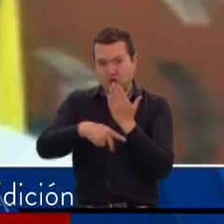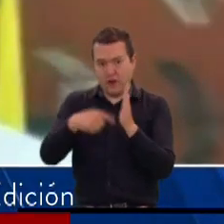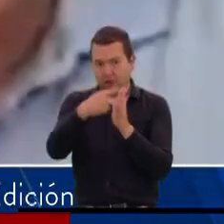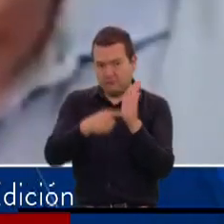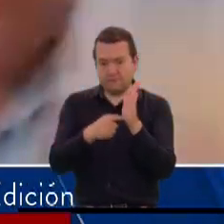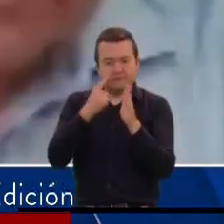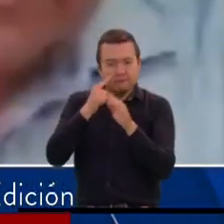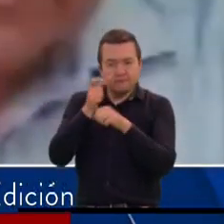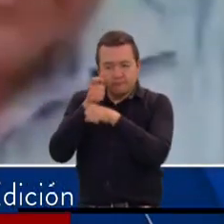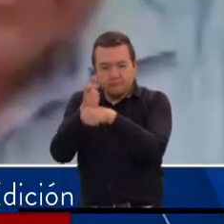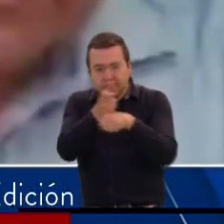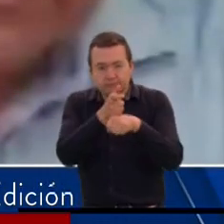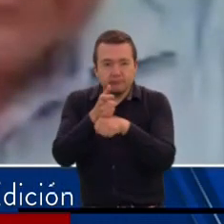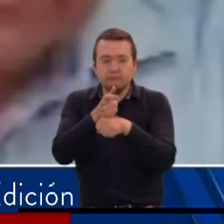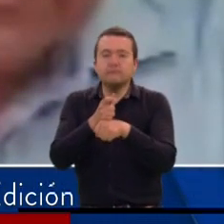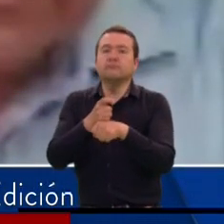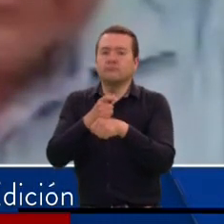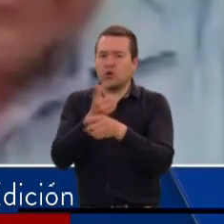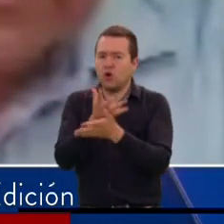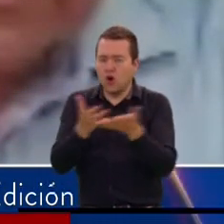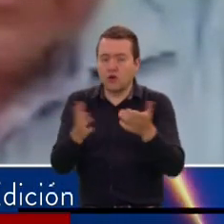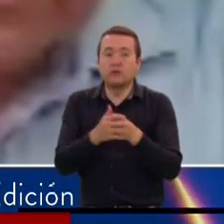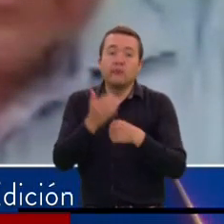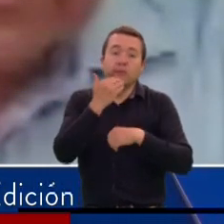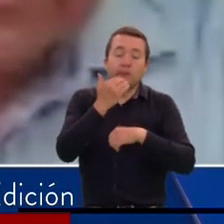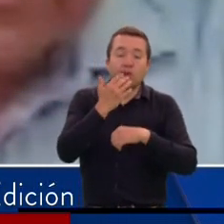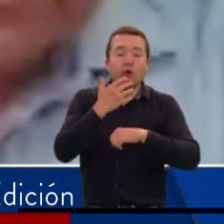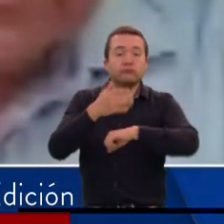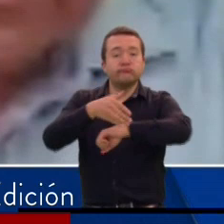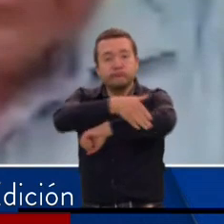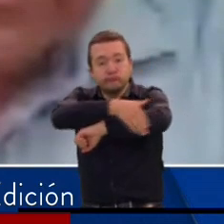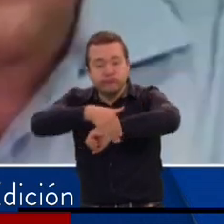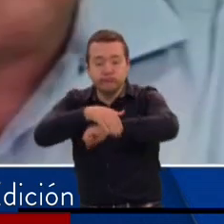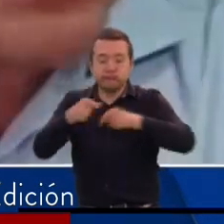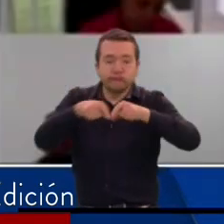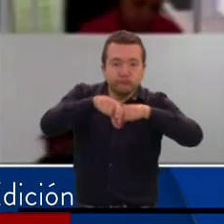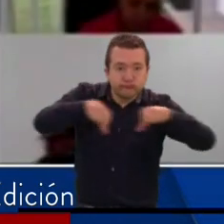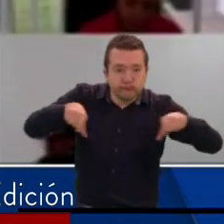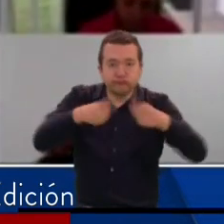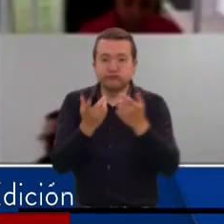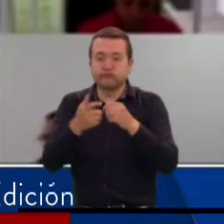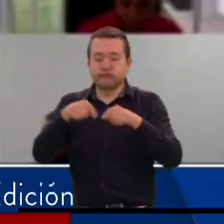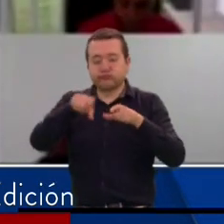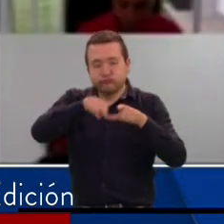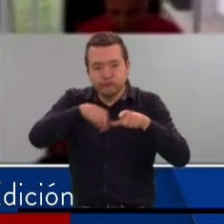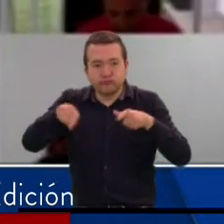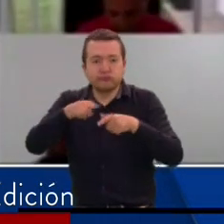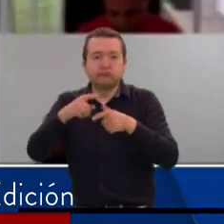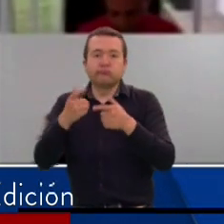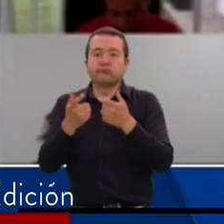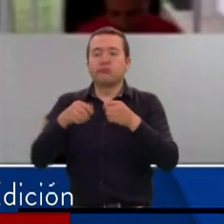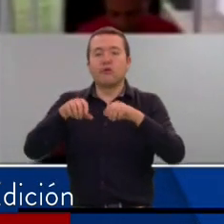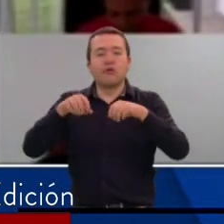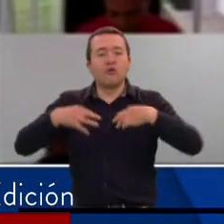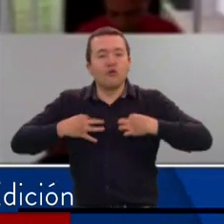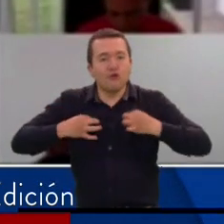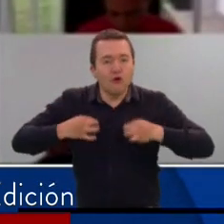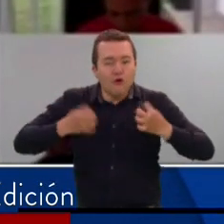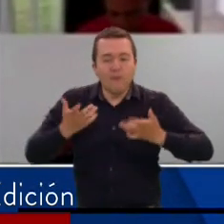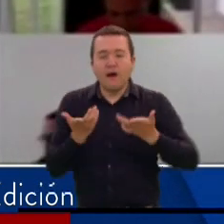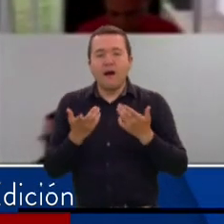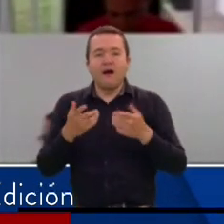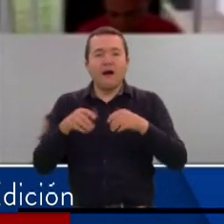entre ellos accesorios estudiantiles como útiles escolares, ropa, calzado y sobre todo juguetes.